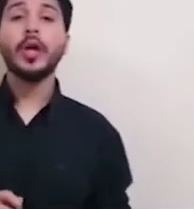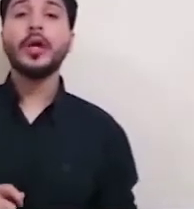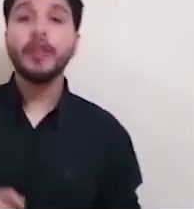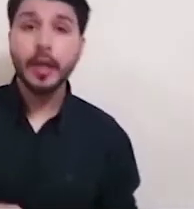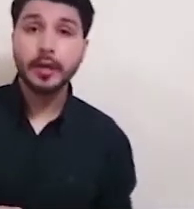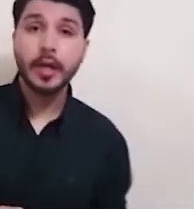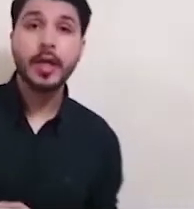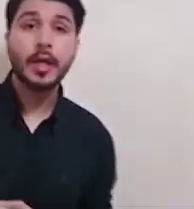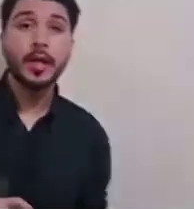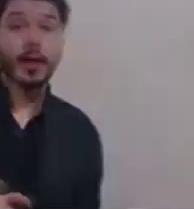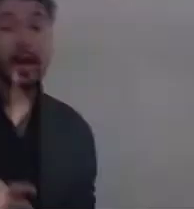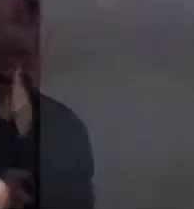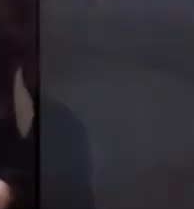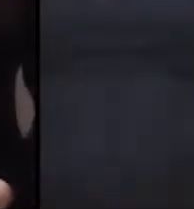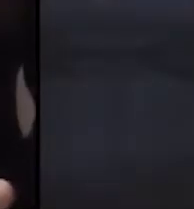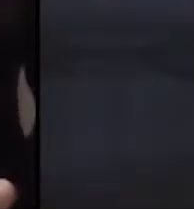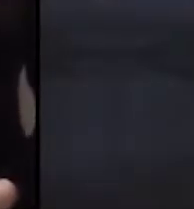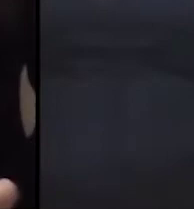y